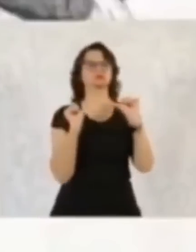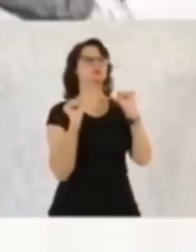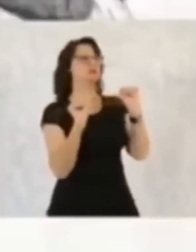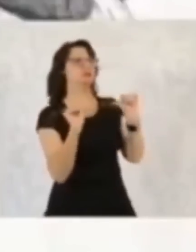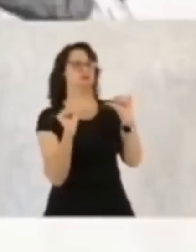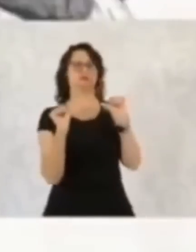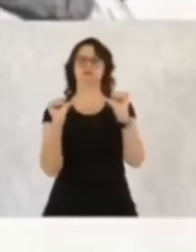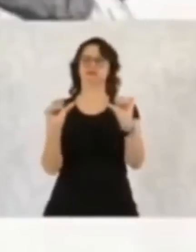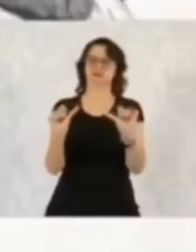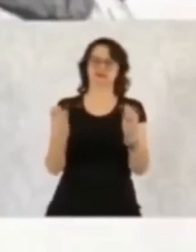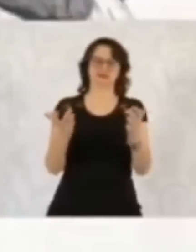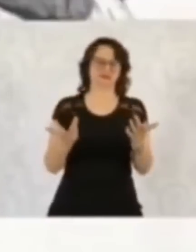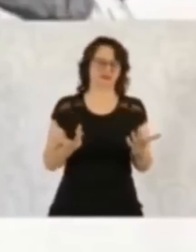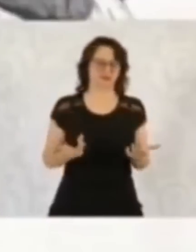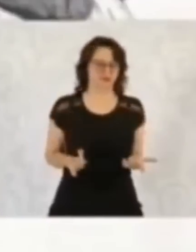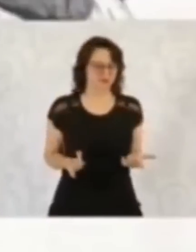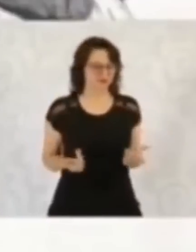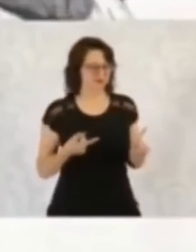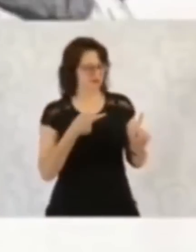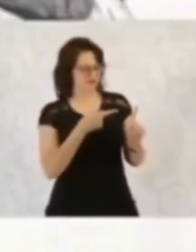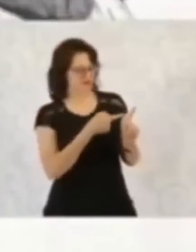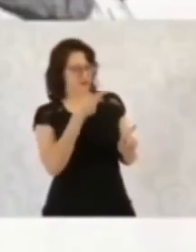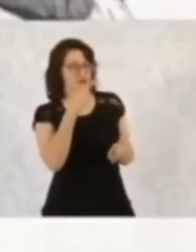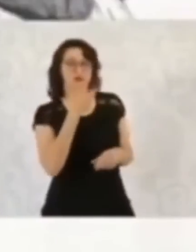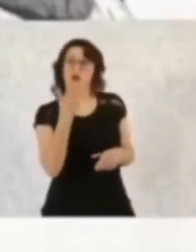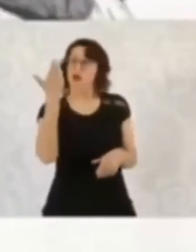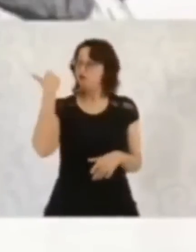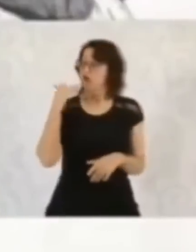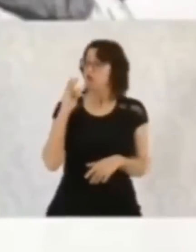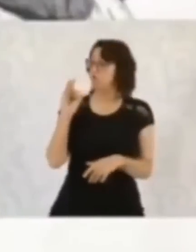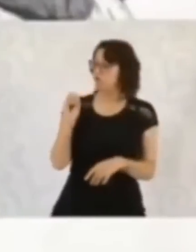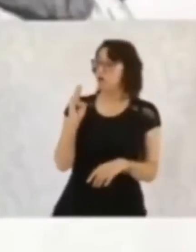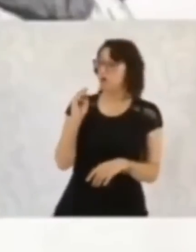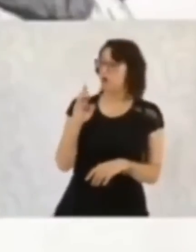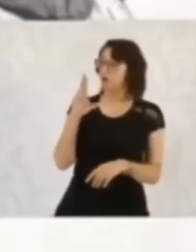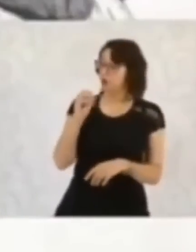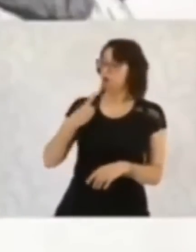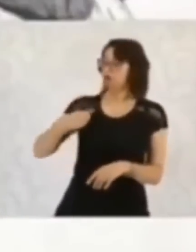Dice él que fue revisado el Fobaproa, pues ¿cuándo? ¿Quién le cree?